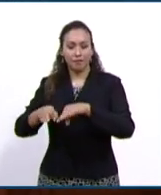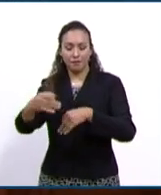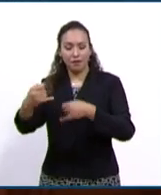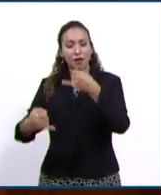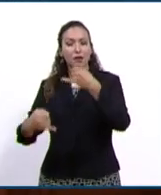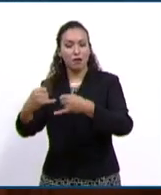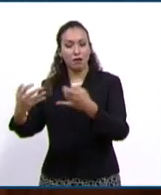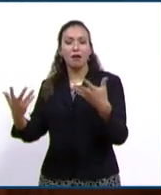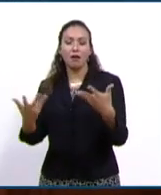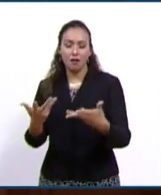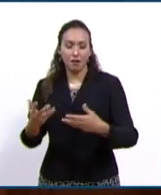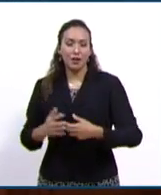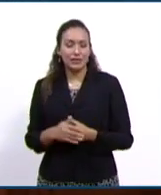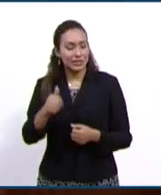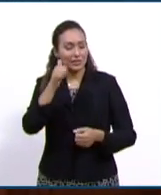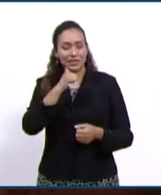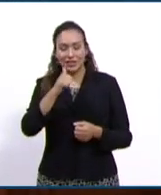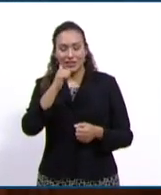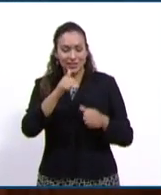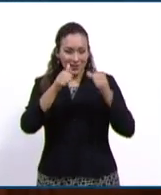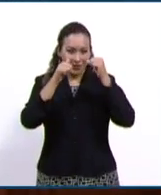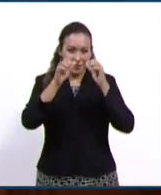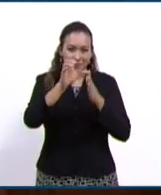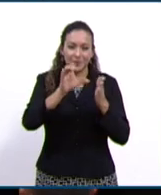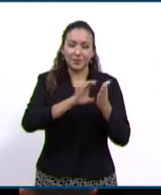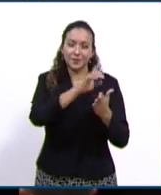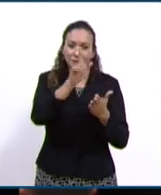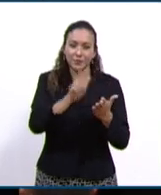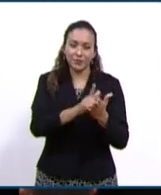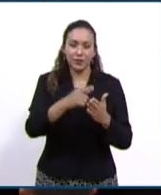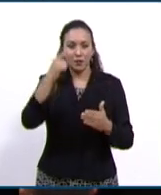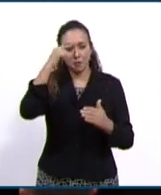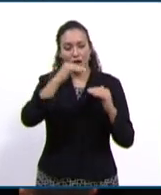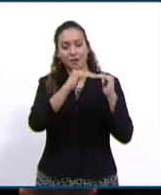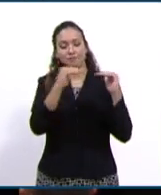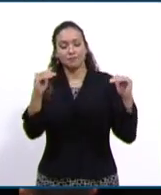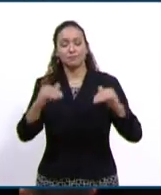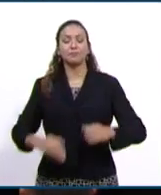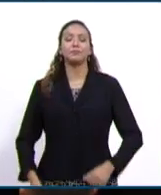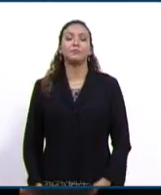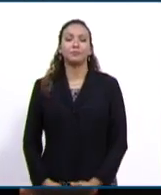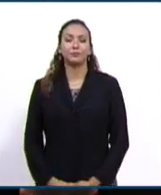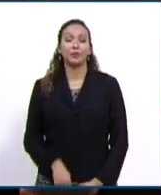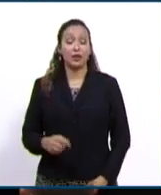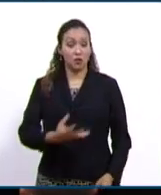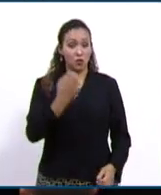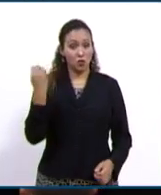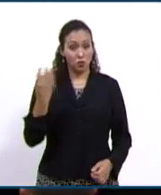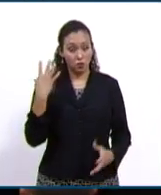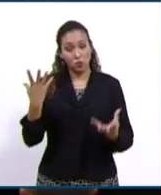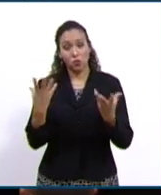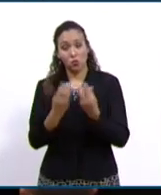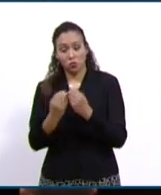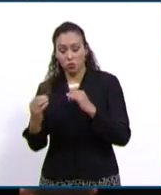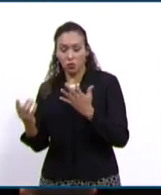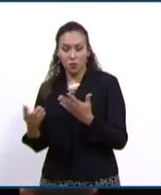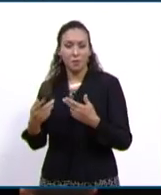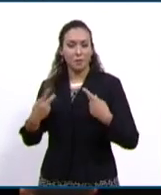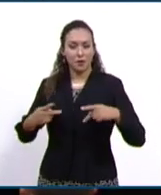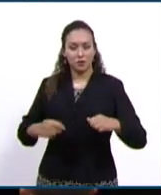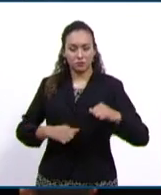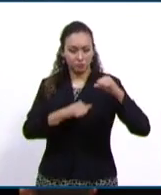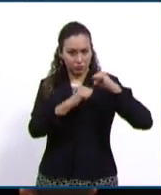función judicial en una democracia constitucional. En sesión solemne conjunta de plenos de la Corte y el Consejo